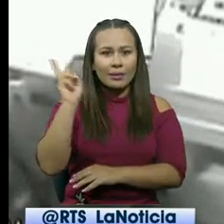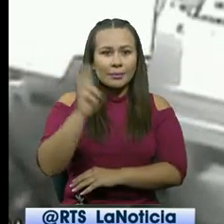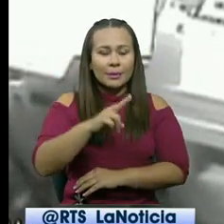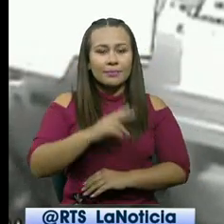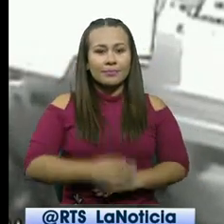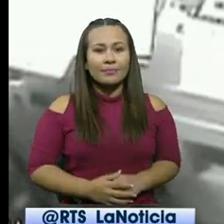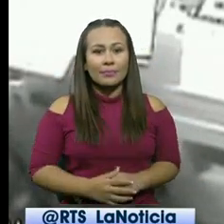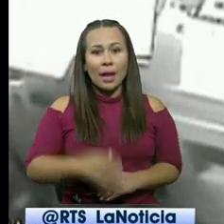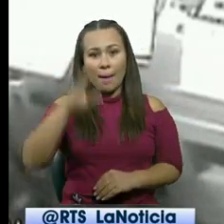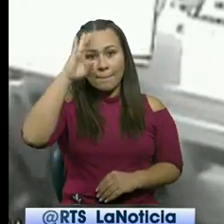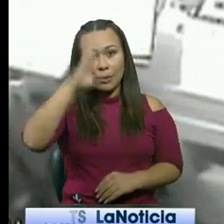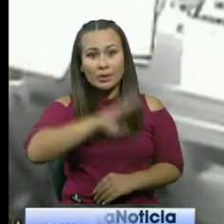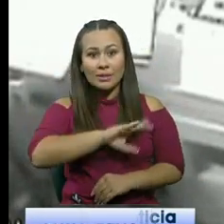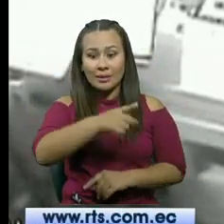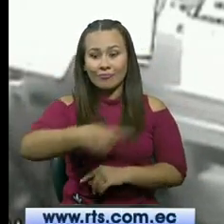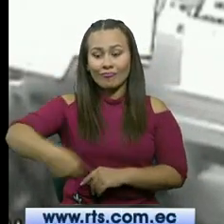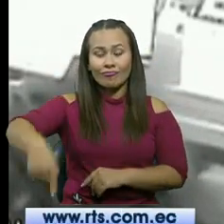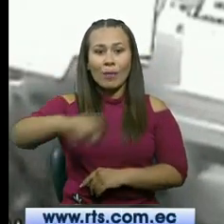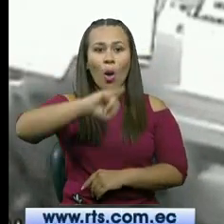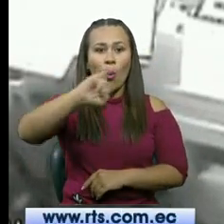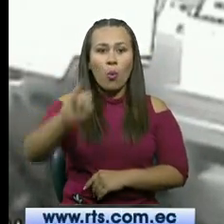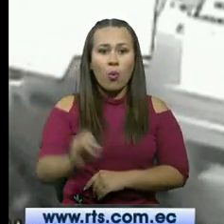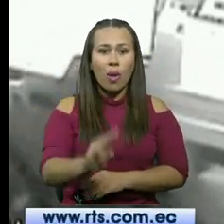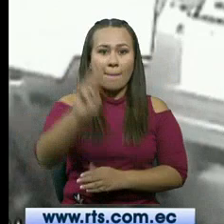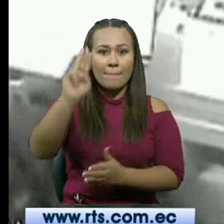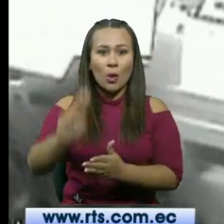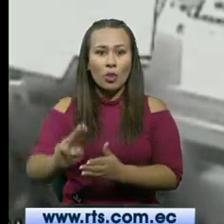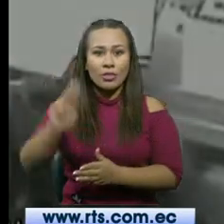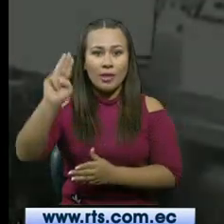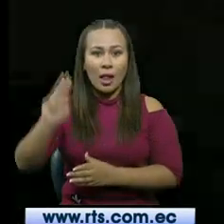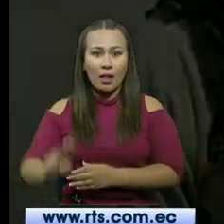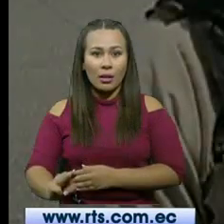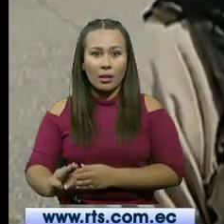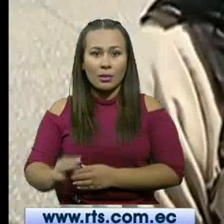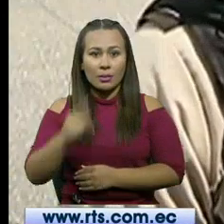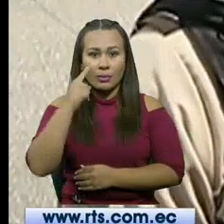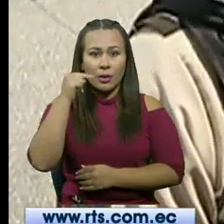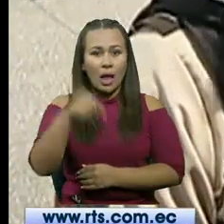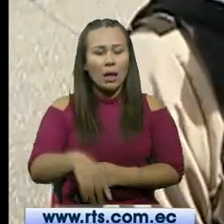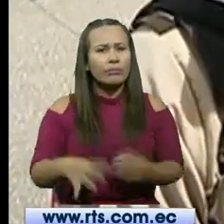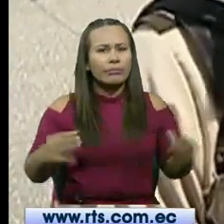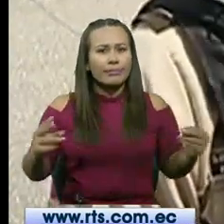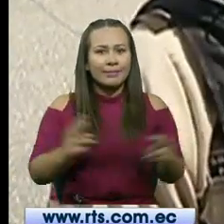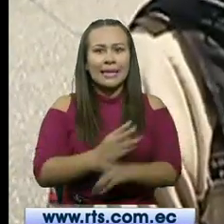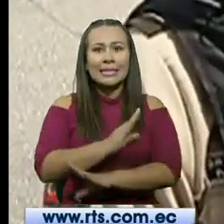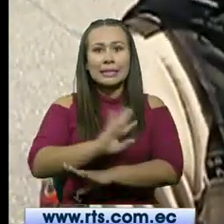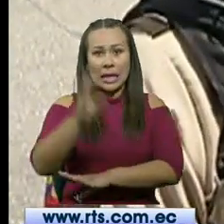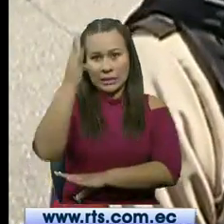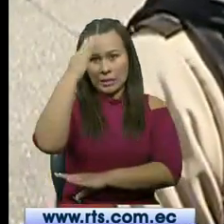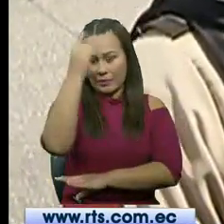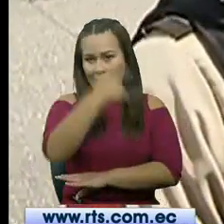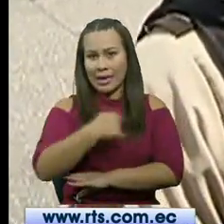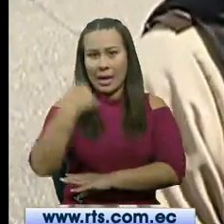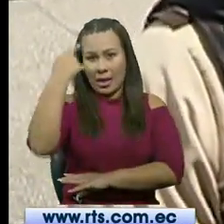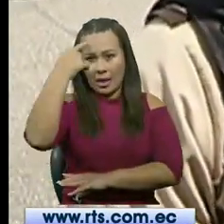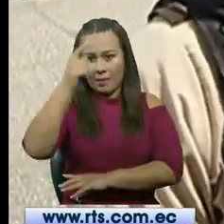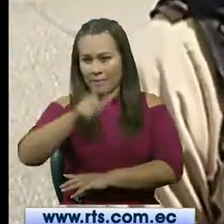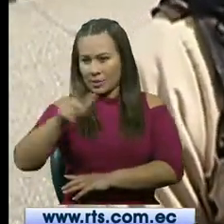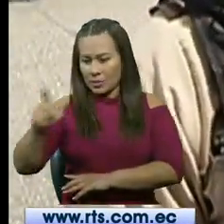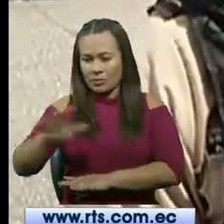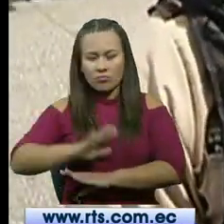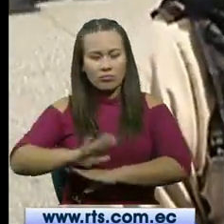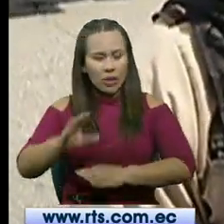del sector Juan Montalvo indica que está trabajando en este caso. Los ciudadanos ya están identificados, ya que se trabaja con las